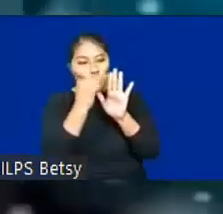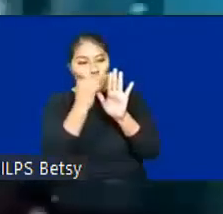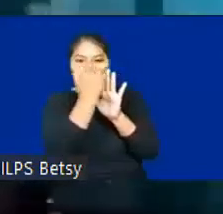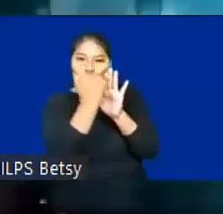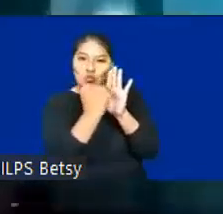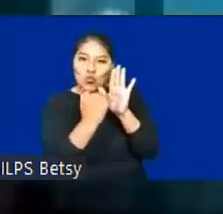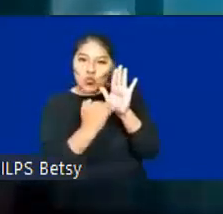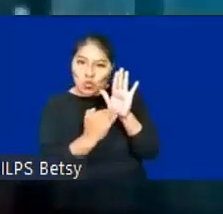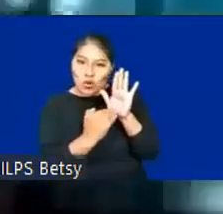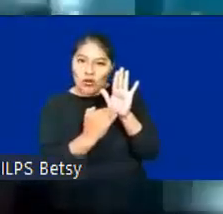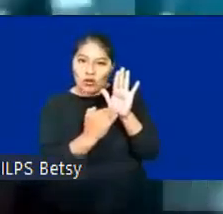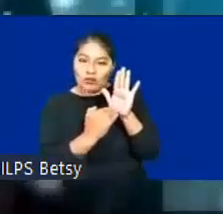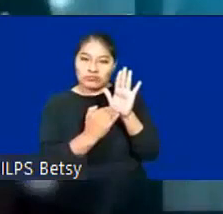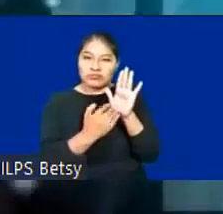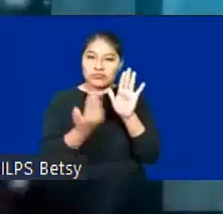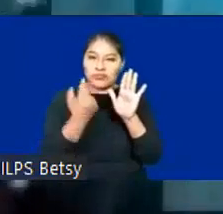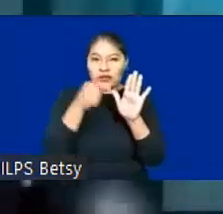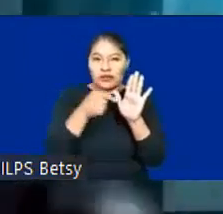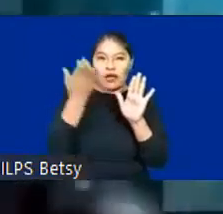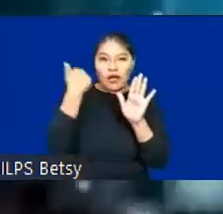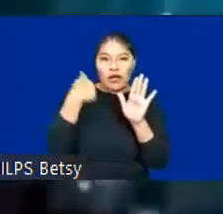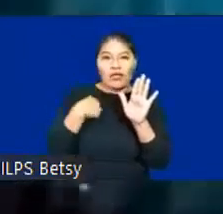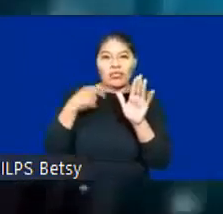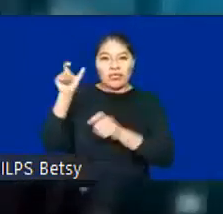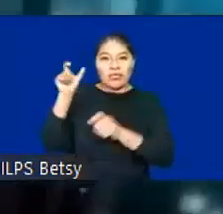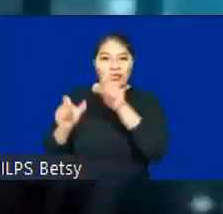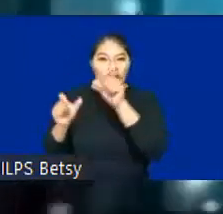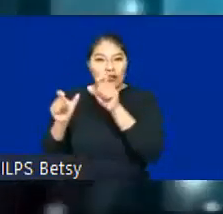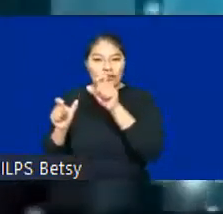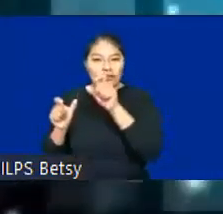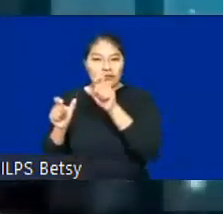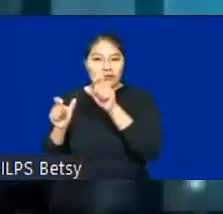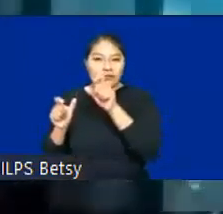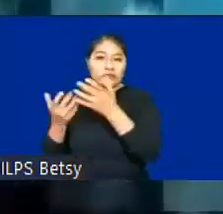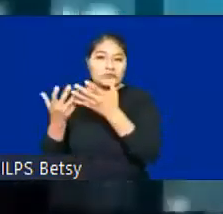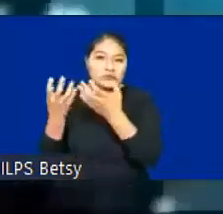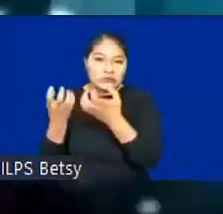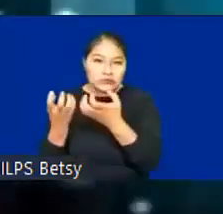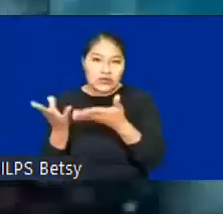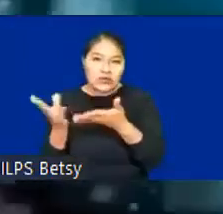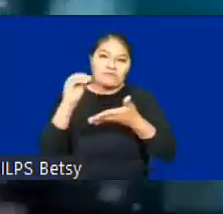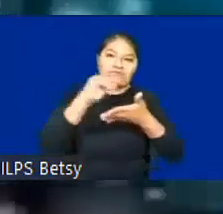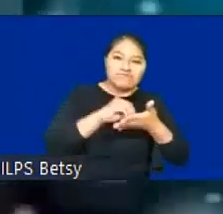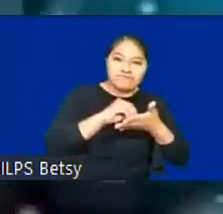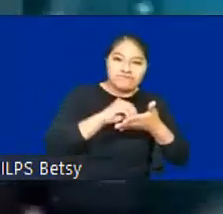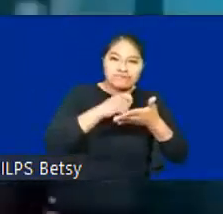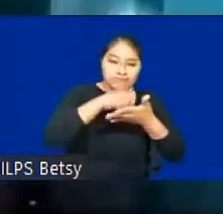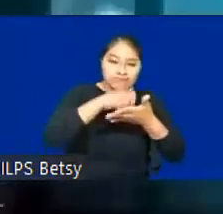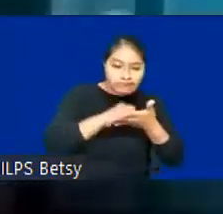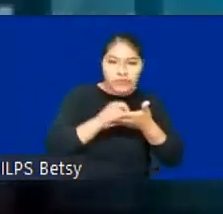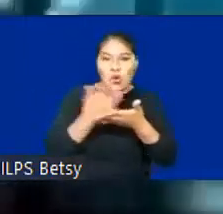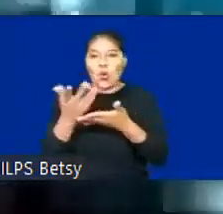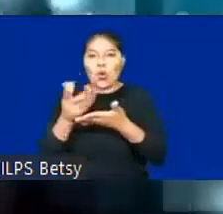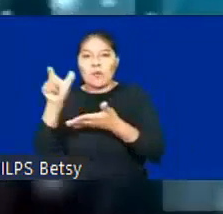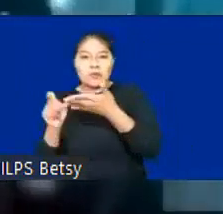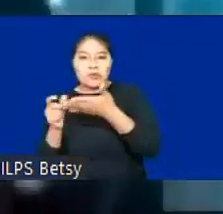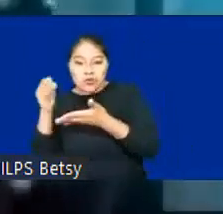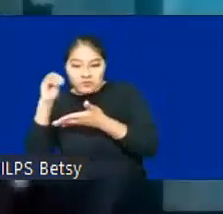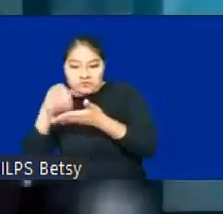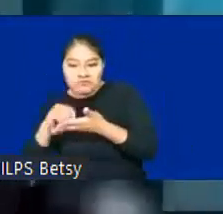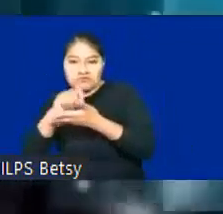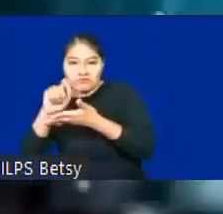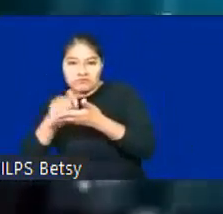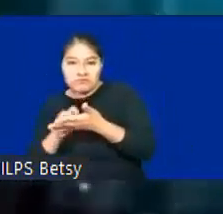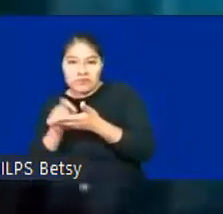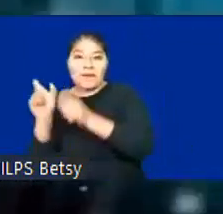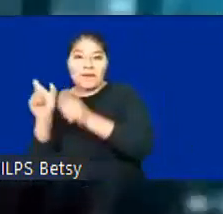de inscripción como el servicio de publicidad, ¿no? Entonces, quería mostrarles unos gráficos con